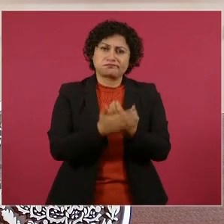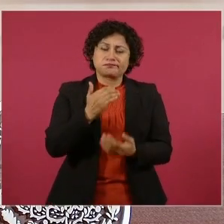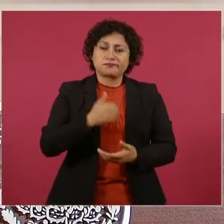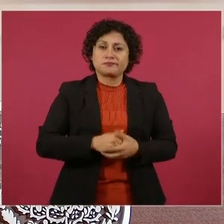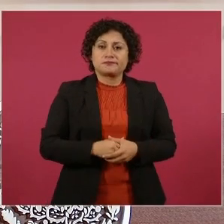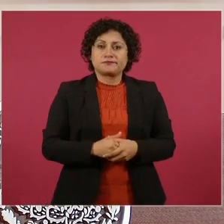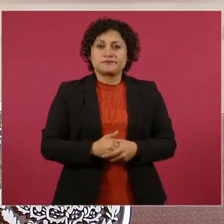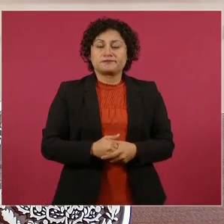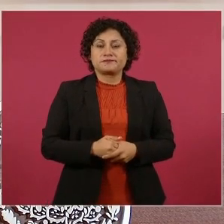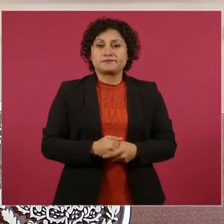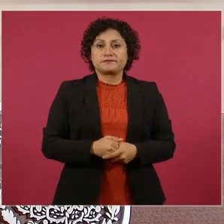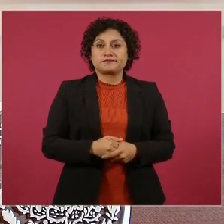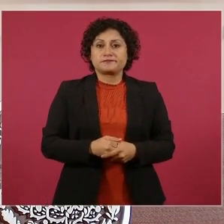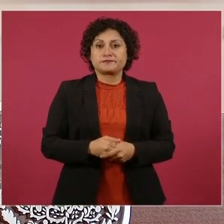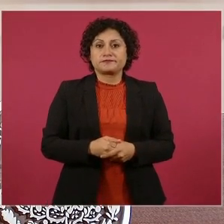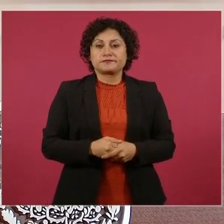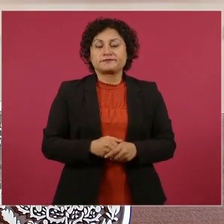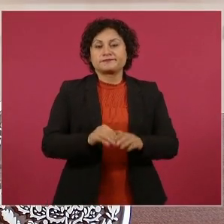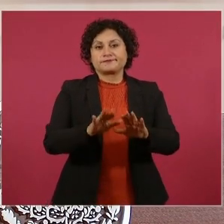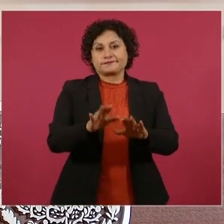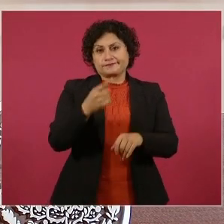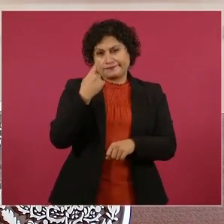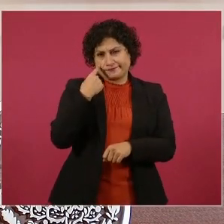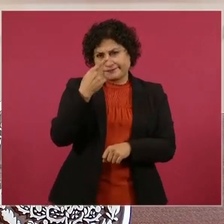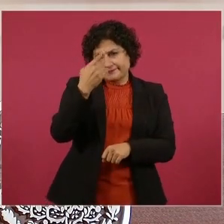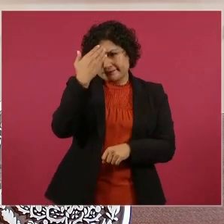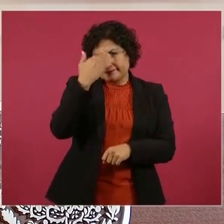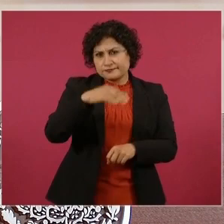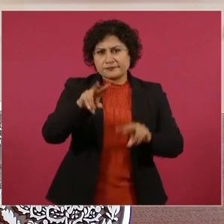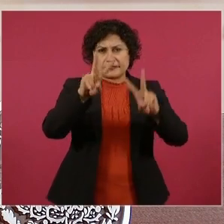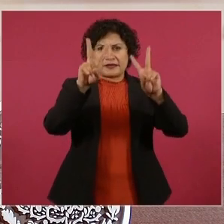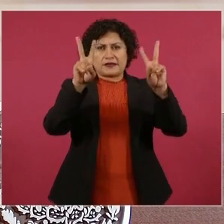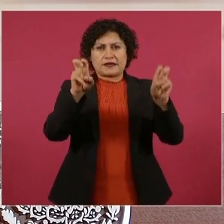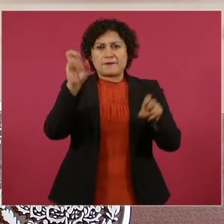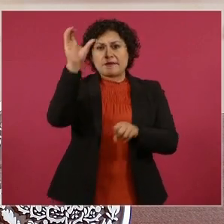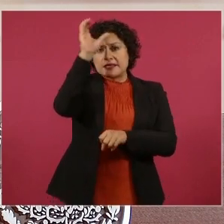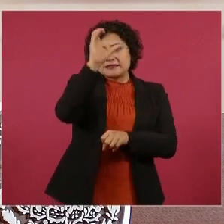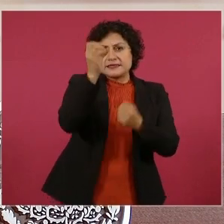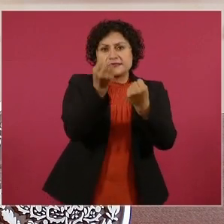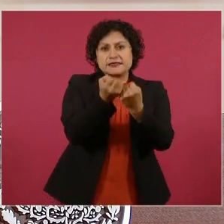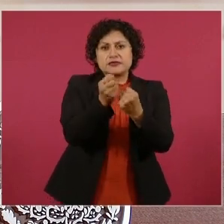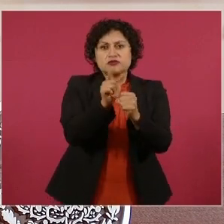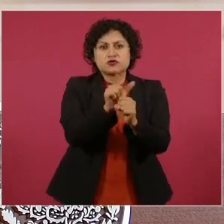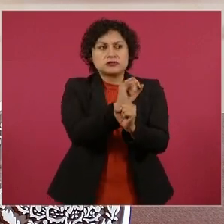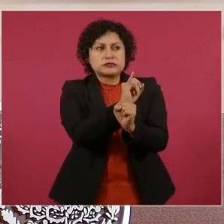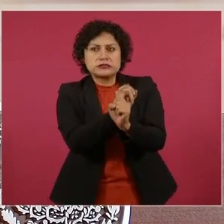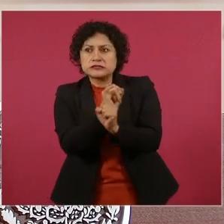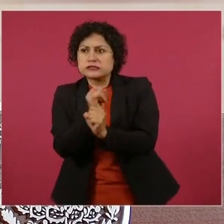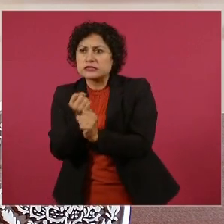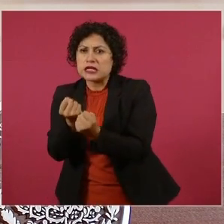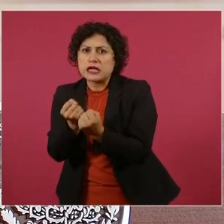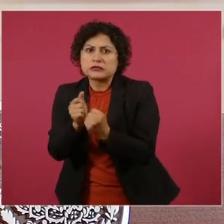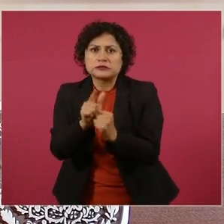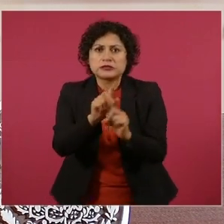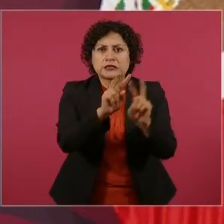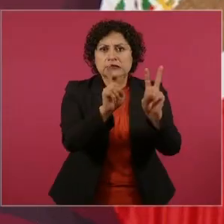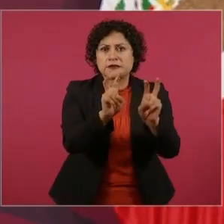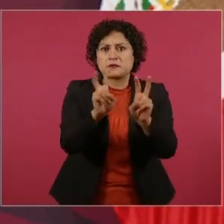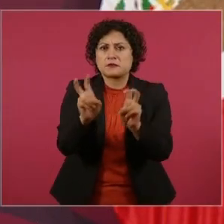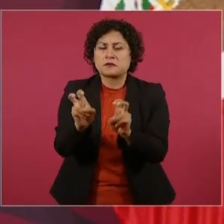pocas las ciencias sociales están muy apagadas Yo espero